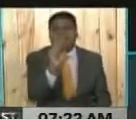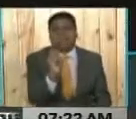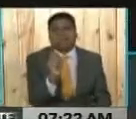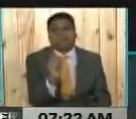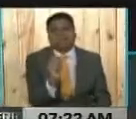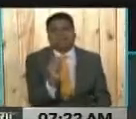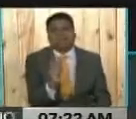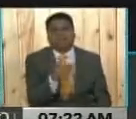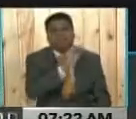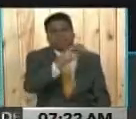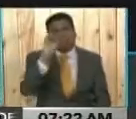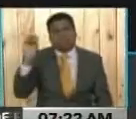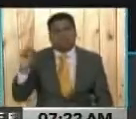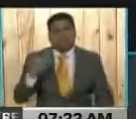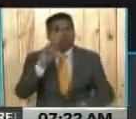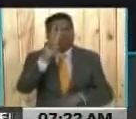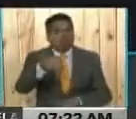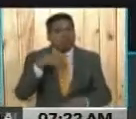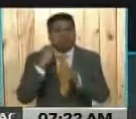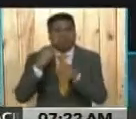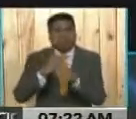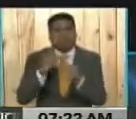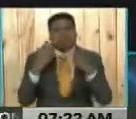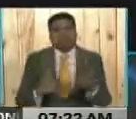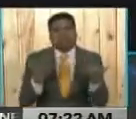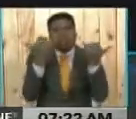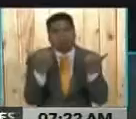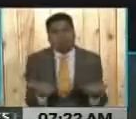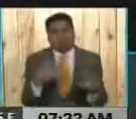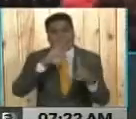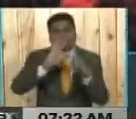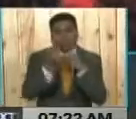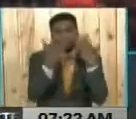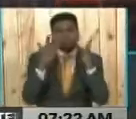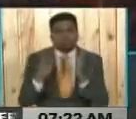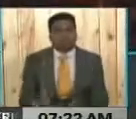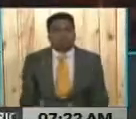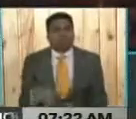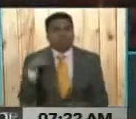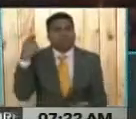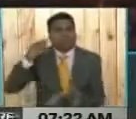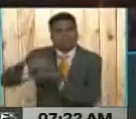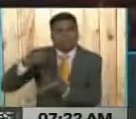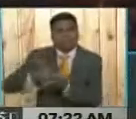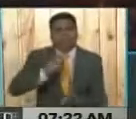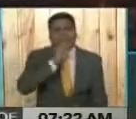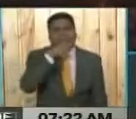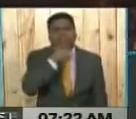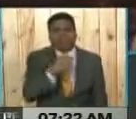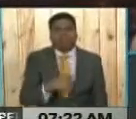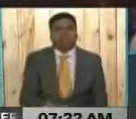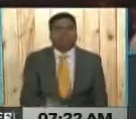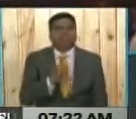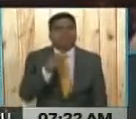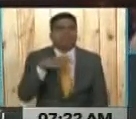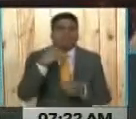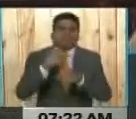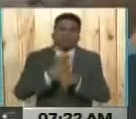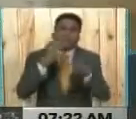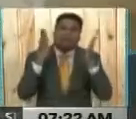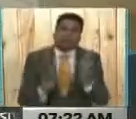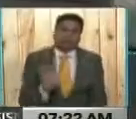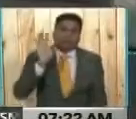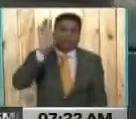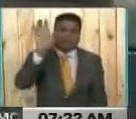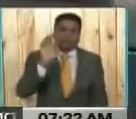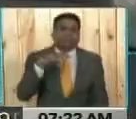habían sido convocados como trabajadores. Hoy el cultor con estas pensiones son considerados trabajadores de la patria y